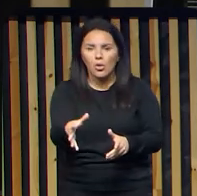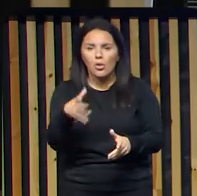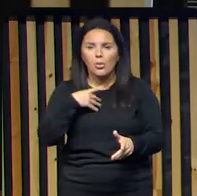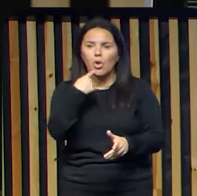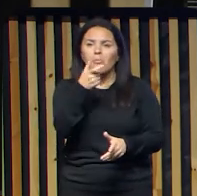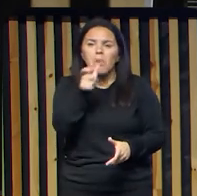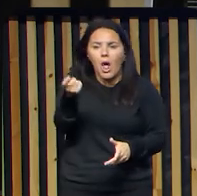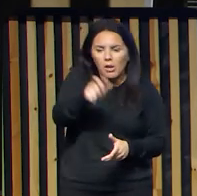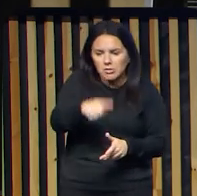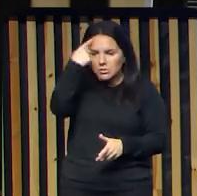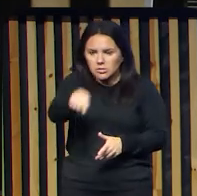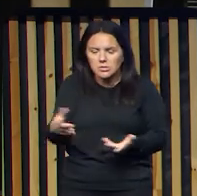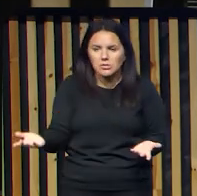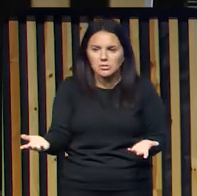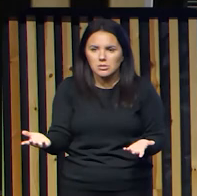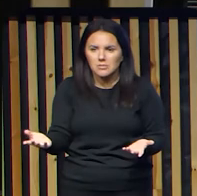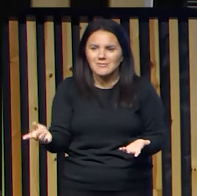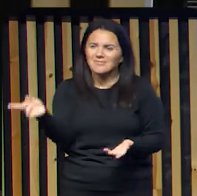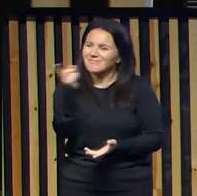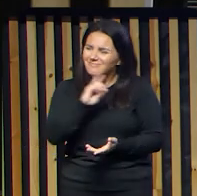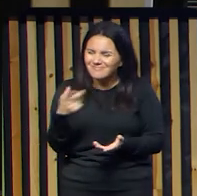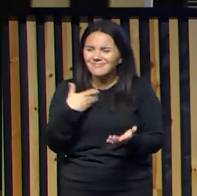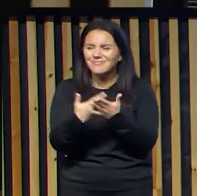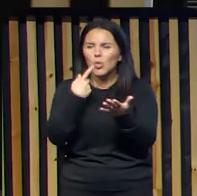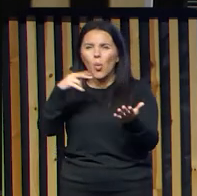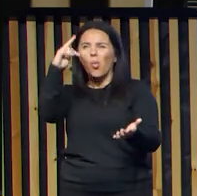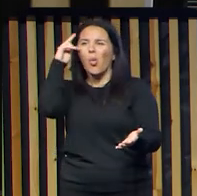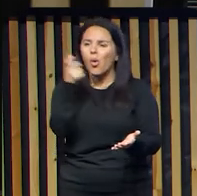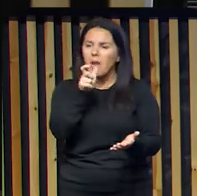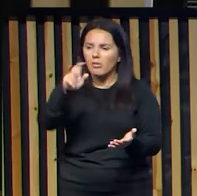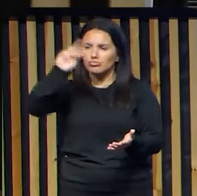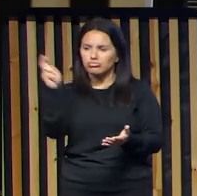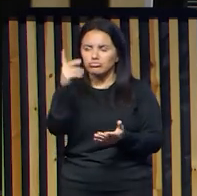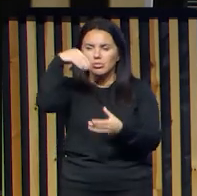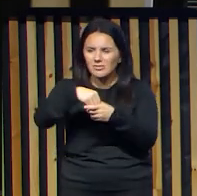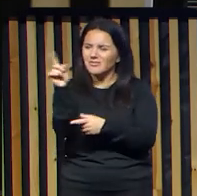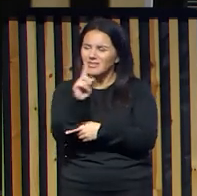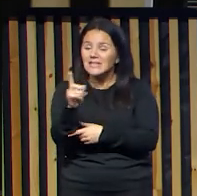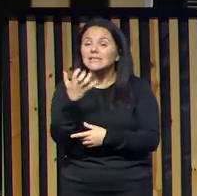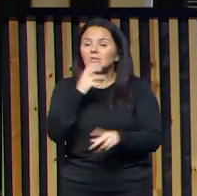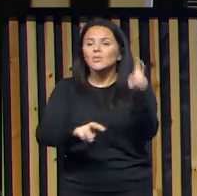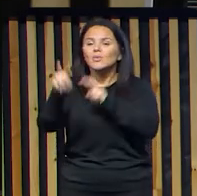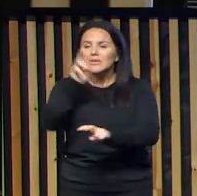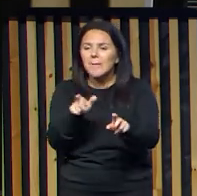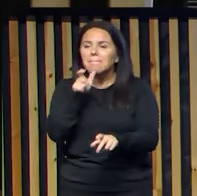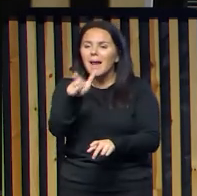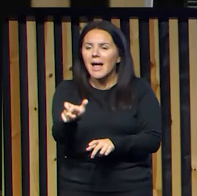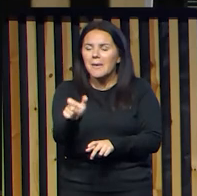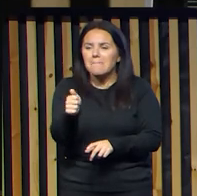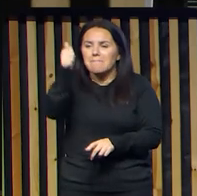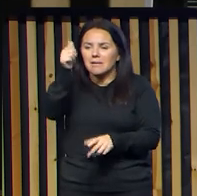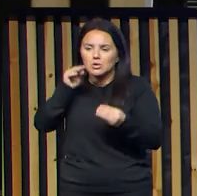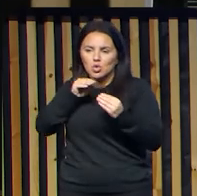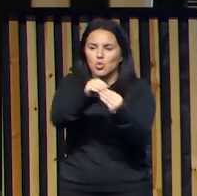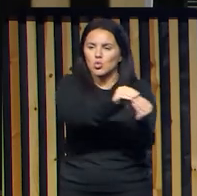sino de Buscar justamente la universidad la no ambigüedad la claridad en Quién es el